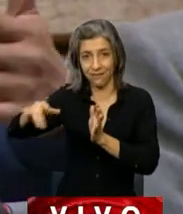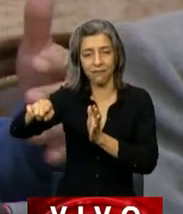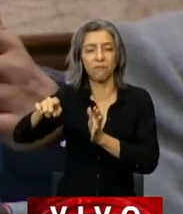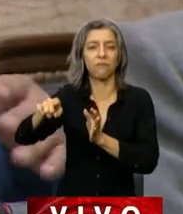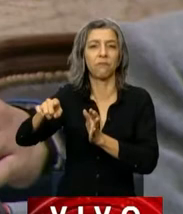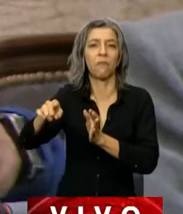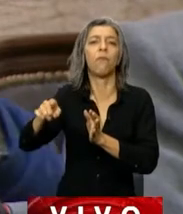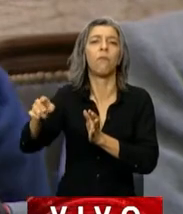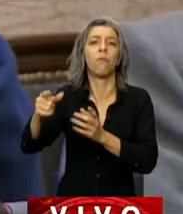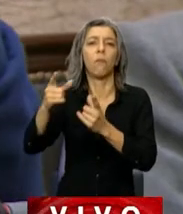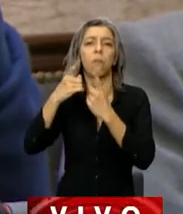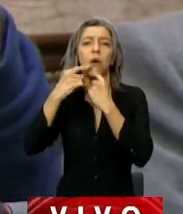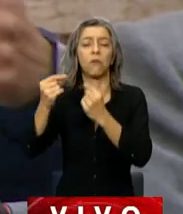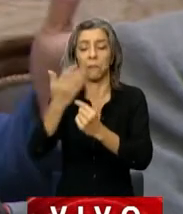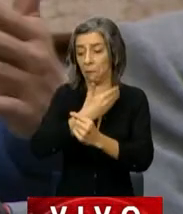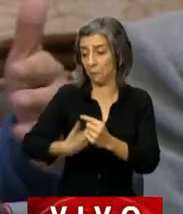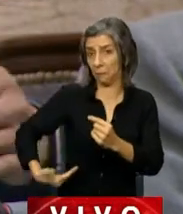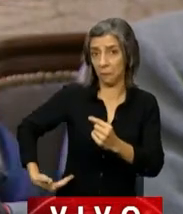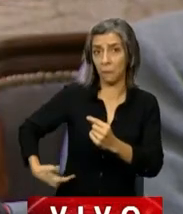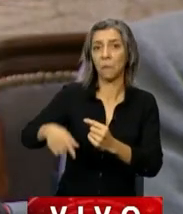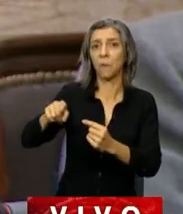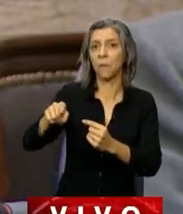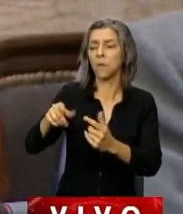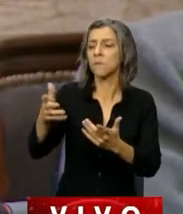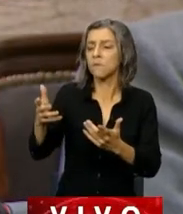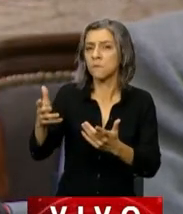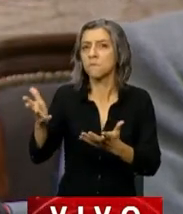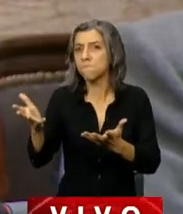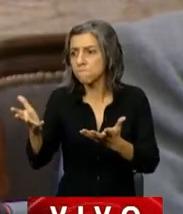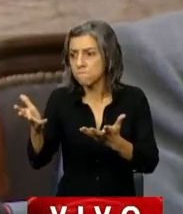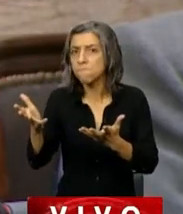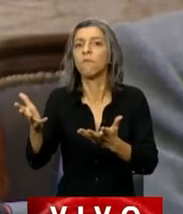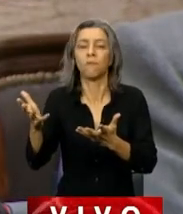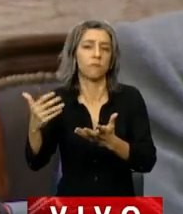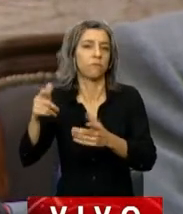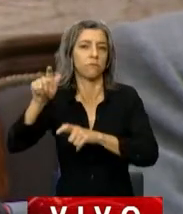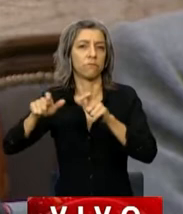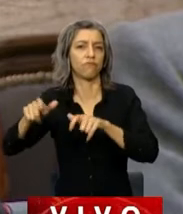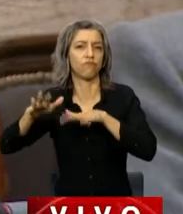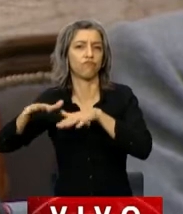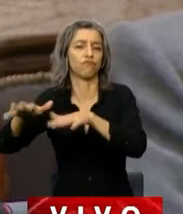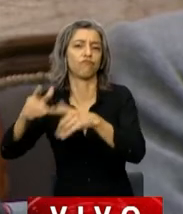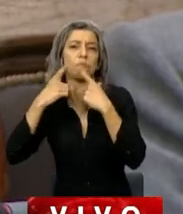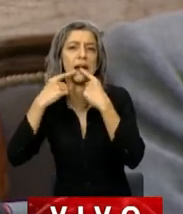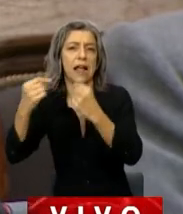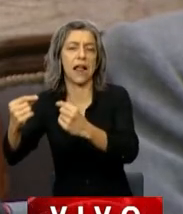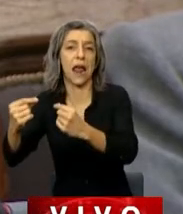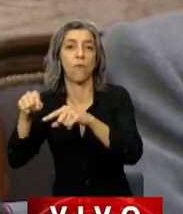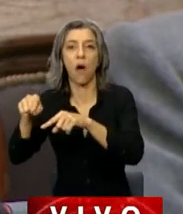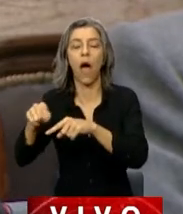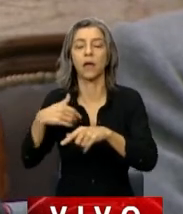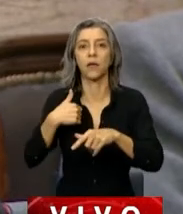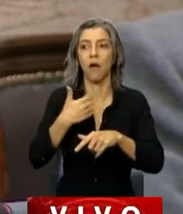¿Sabe cómo se respondió? Con la movilización del pueblo. Como lo mismo pasó en Chubut, donde el